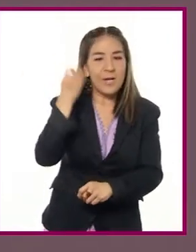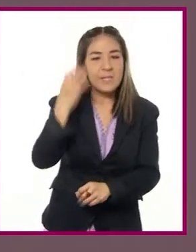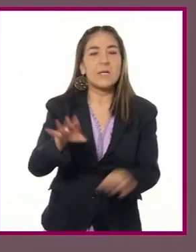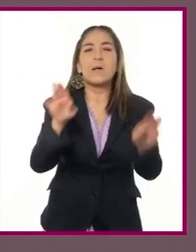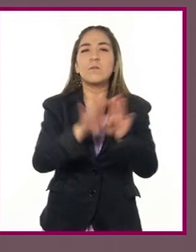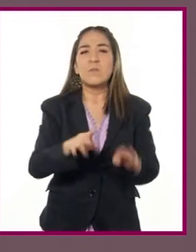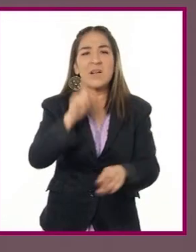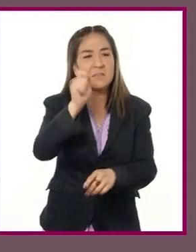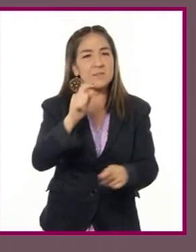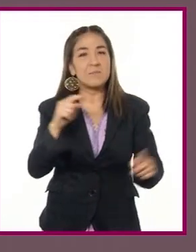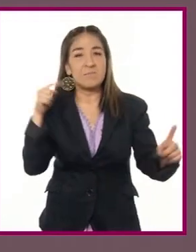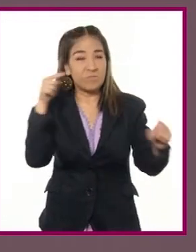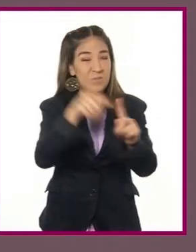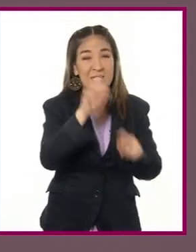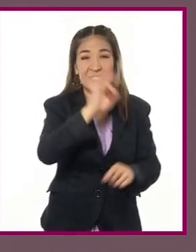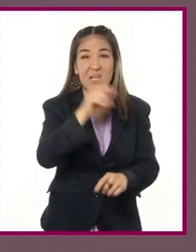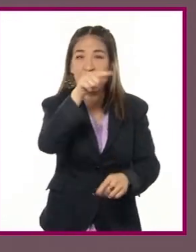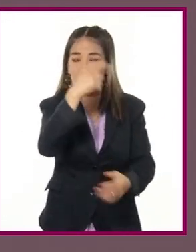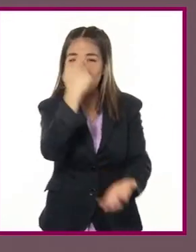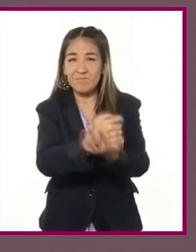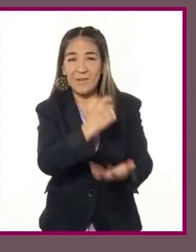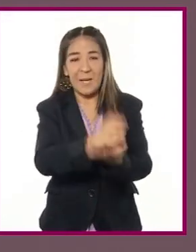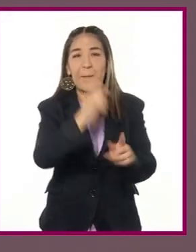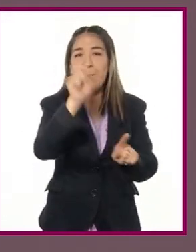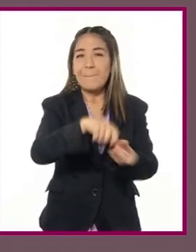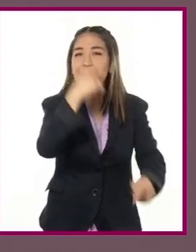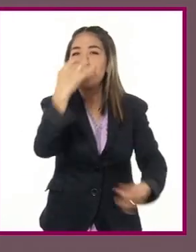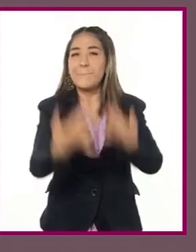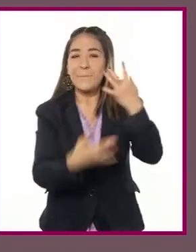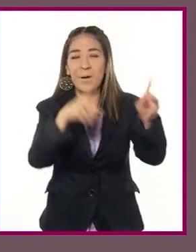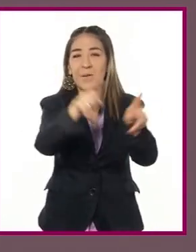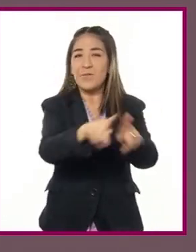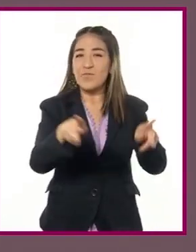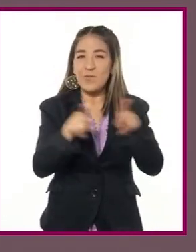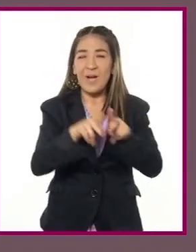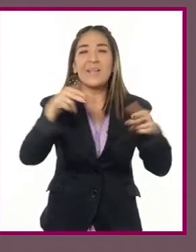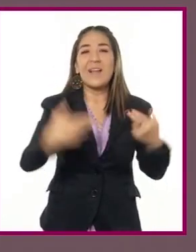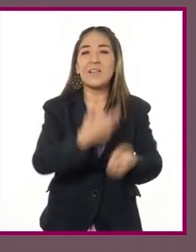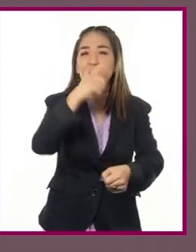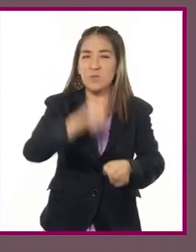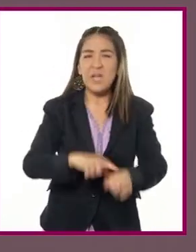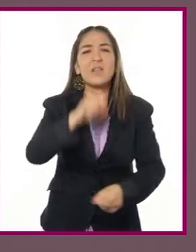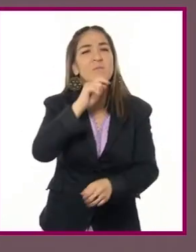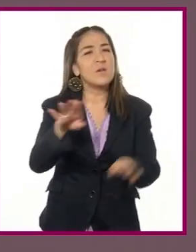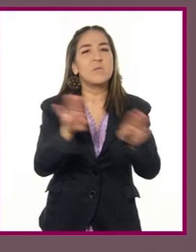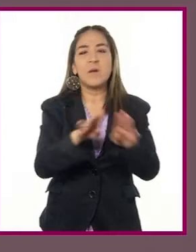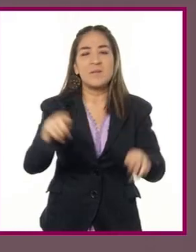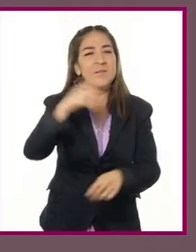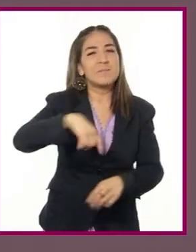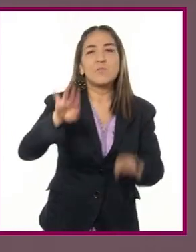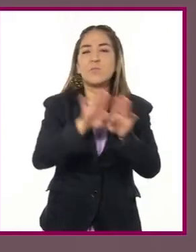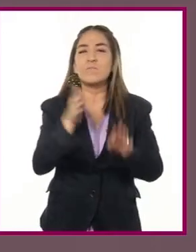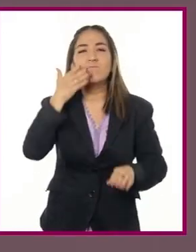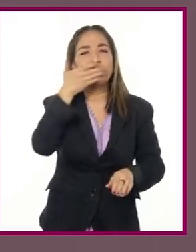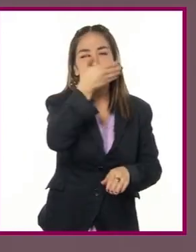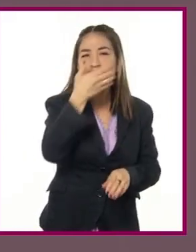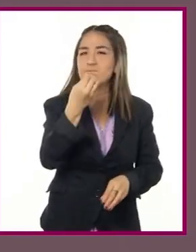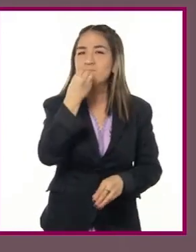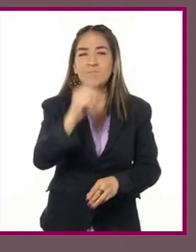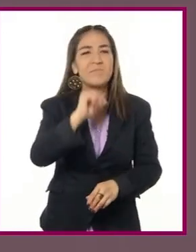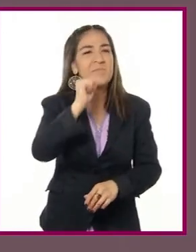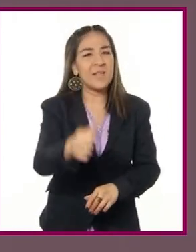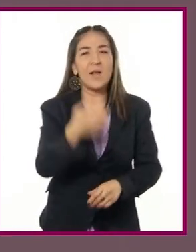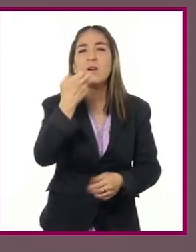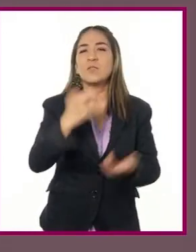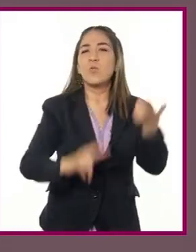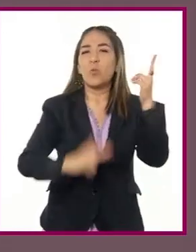llegaron a amenazar con quemar el Palacio Nacional y también iniciaron una huelga de hambre frente a la casa del presidente Lázaro